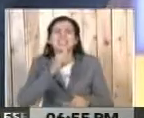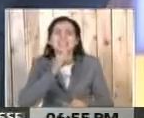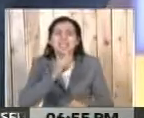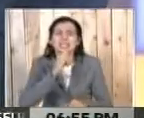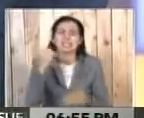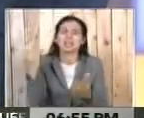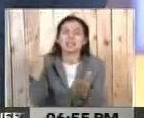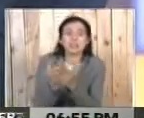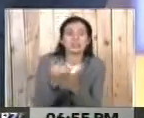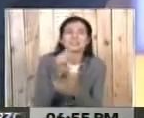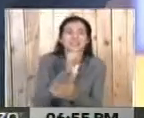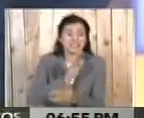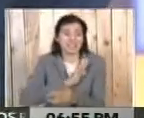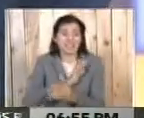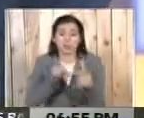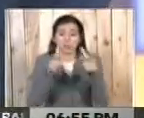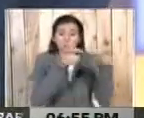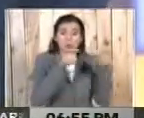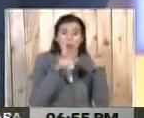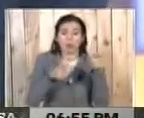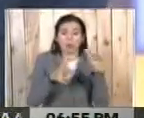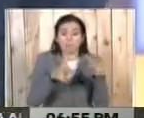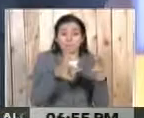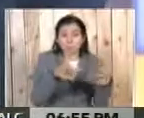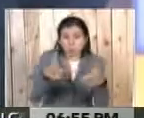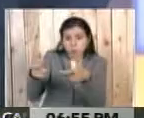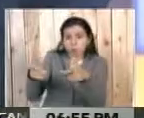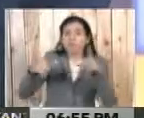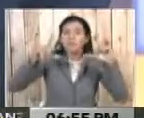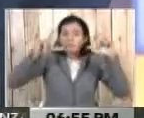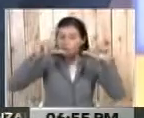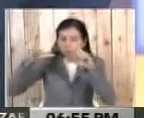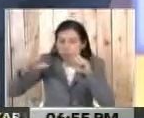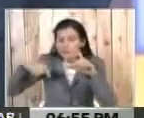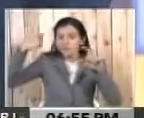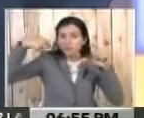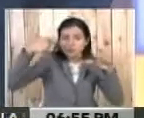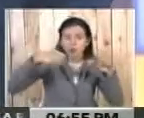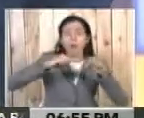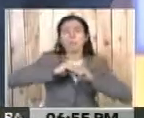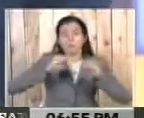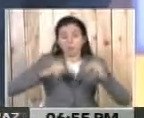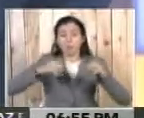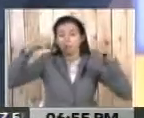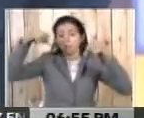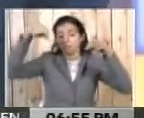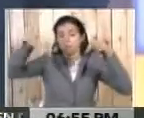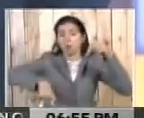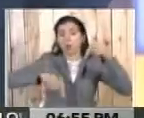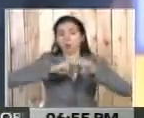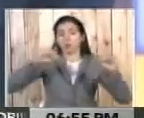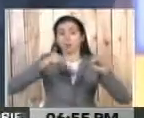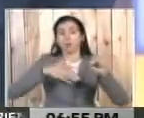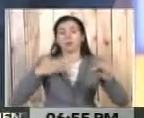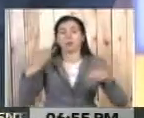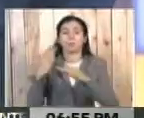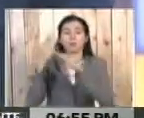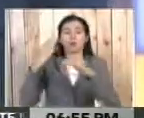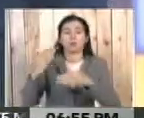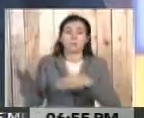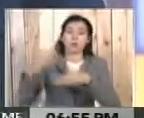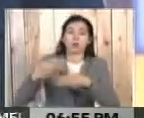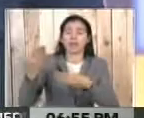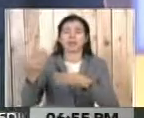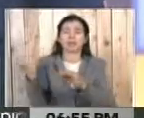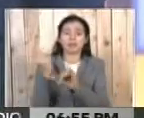juguete. De un dron te pueden disparar, de un dron te fotografían, un dron puede lanzar una bomba, un dron puede dar un internet, un dron